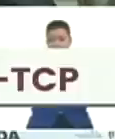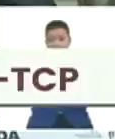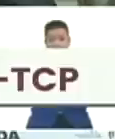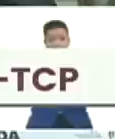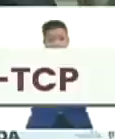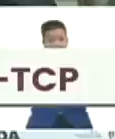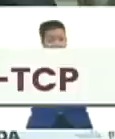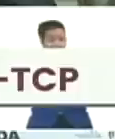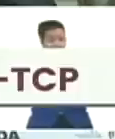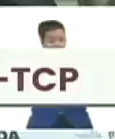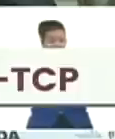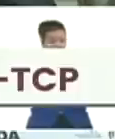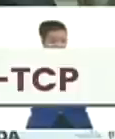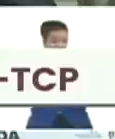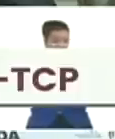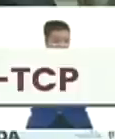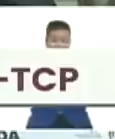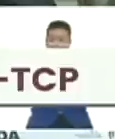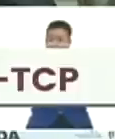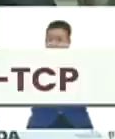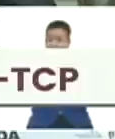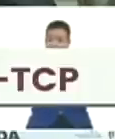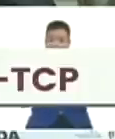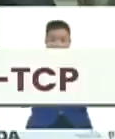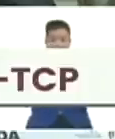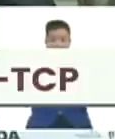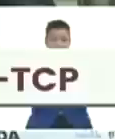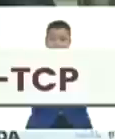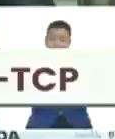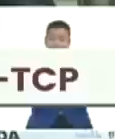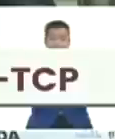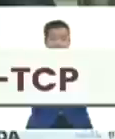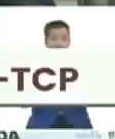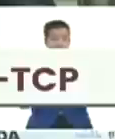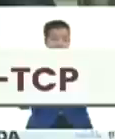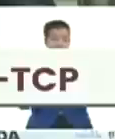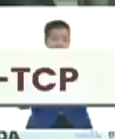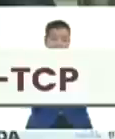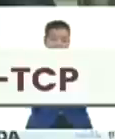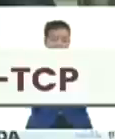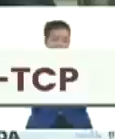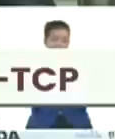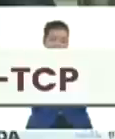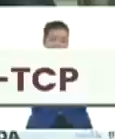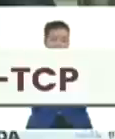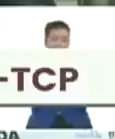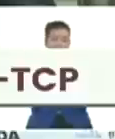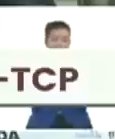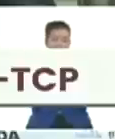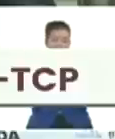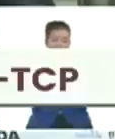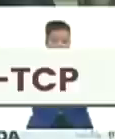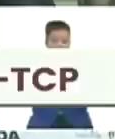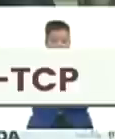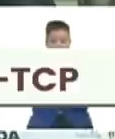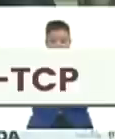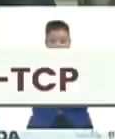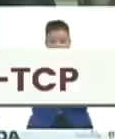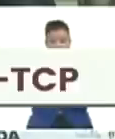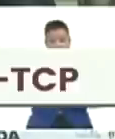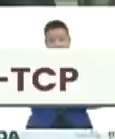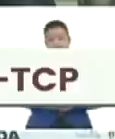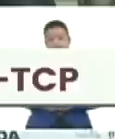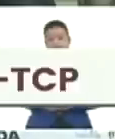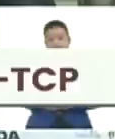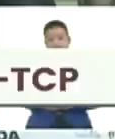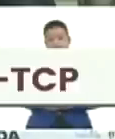Brown, que no pudo asistir debido a urgentes asuntos de Estado. Él